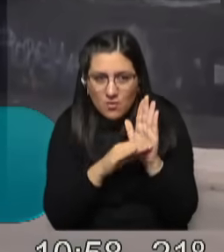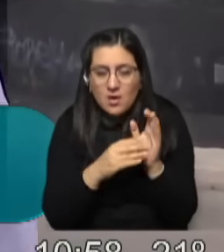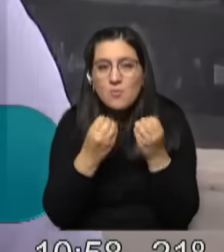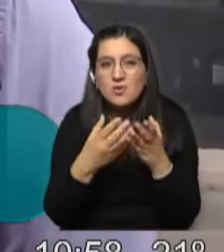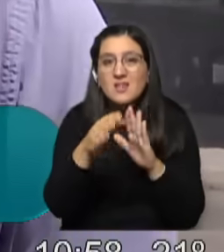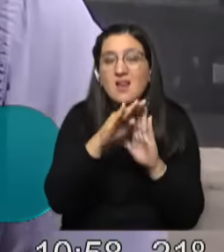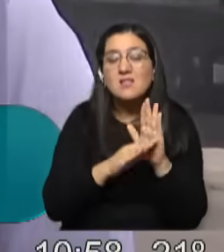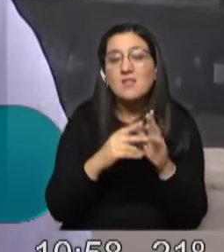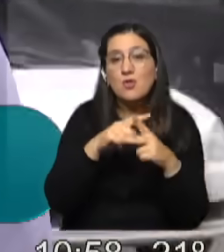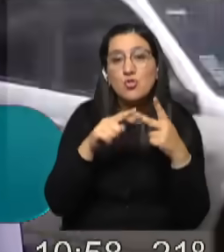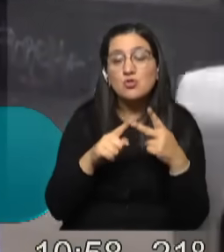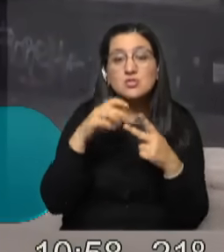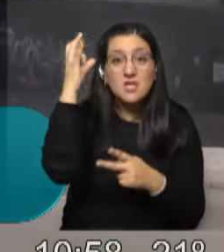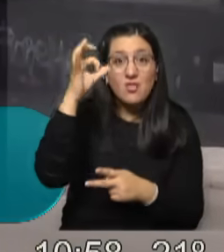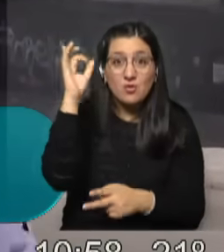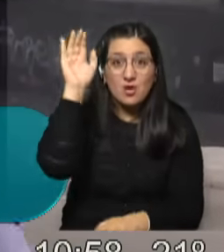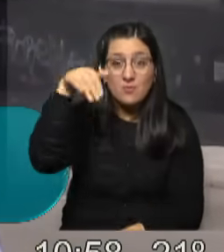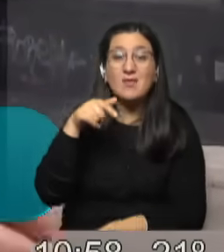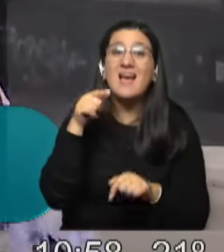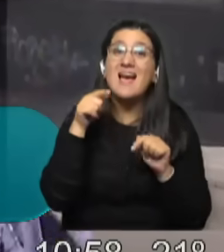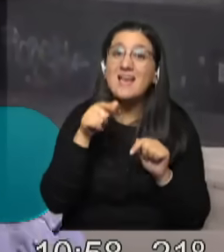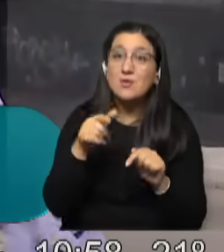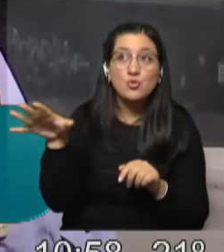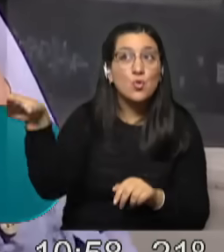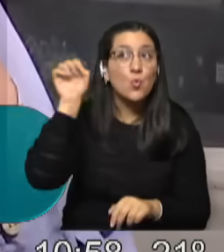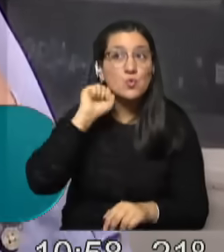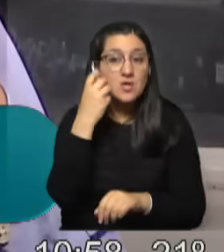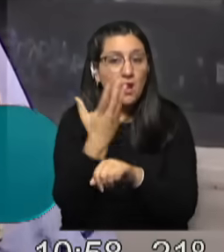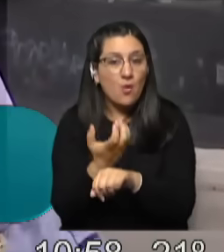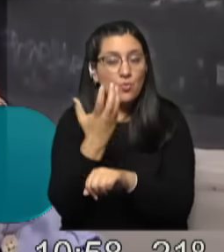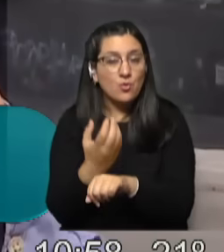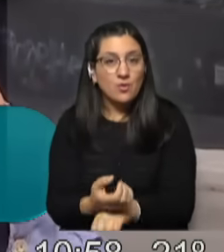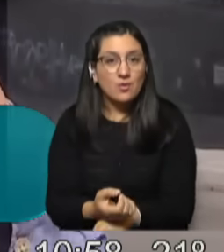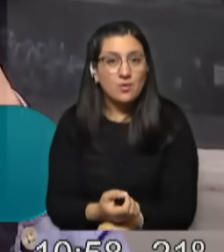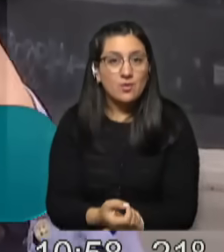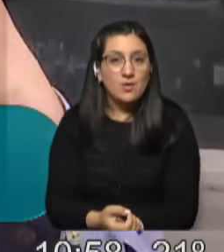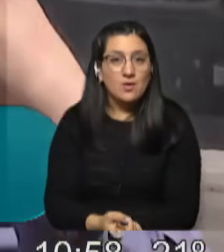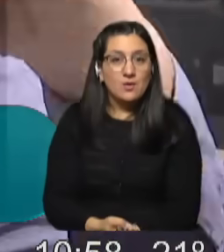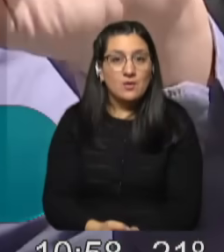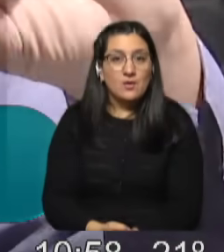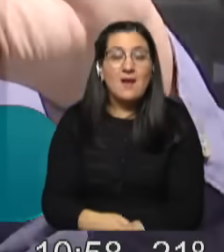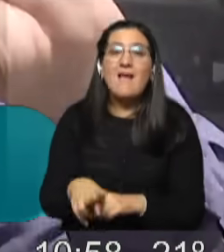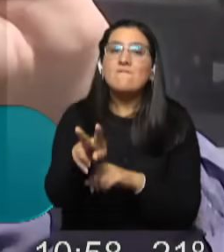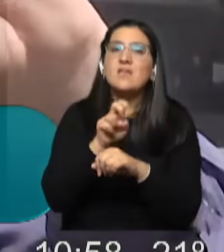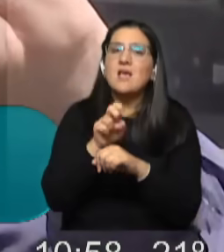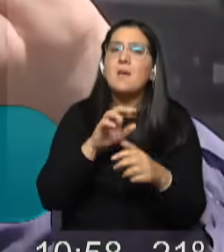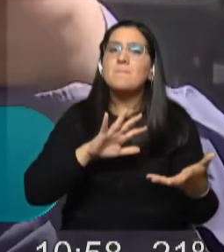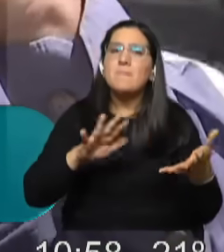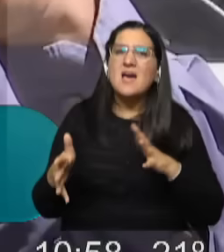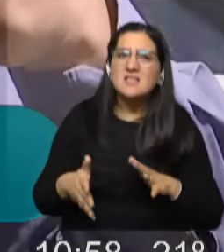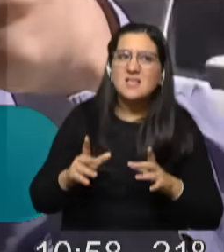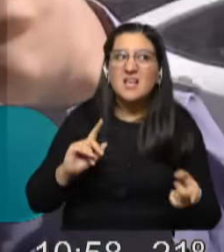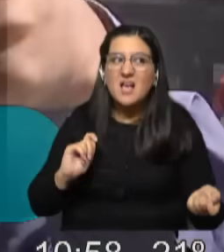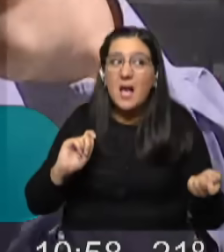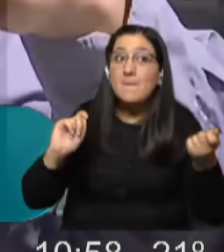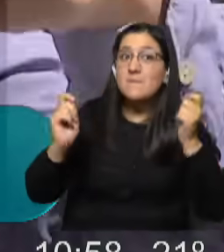senadores de la República? Bueno, ahí sorprendentemente cuando uno escucha el audio, la fiscal parece invertir